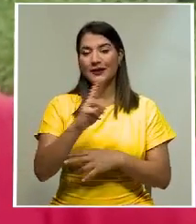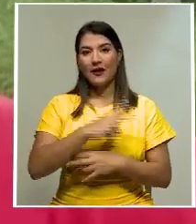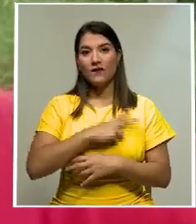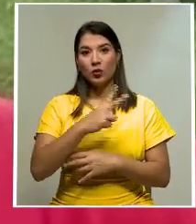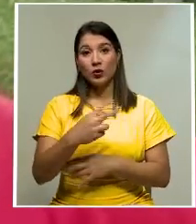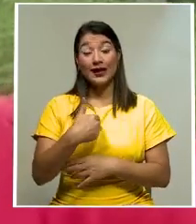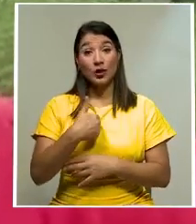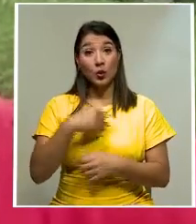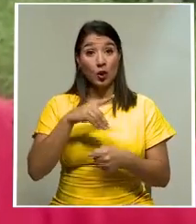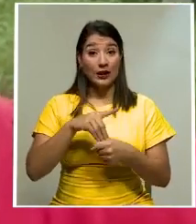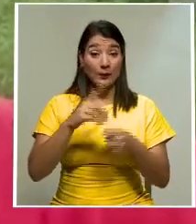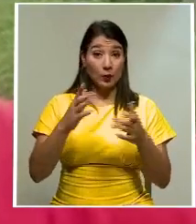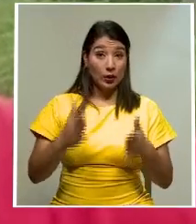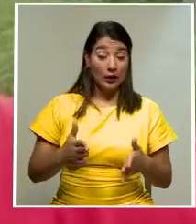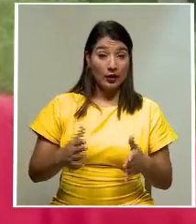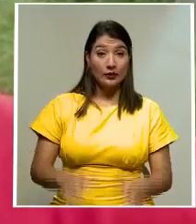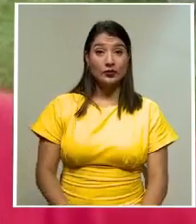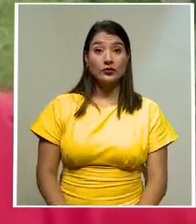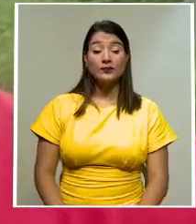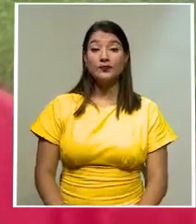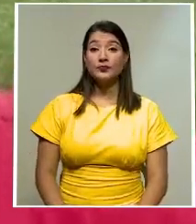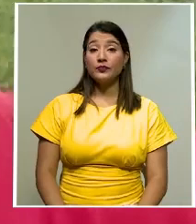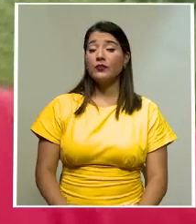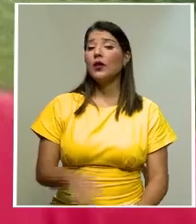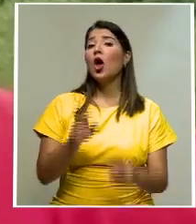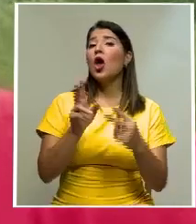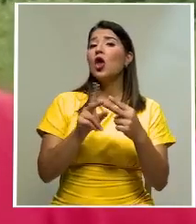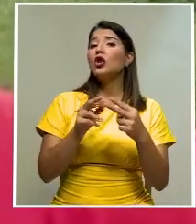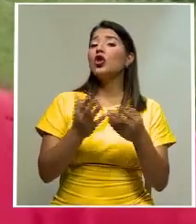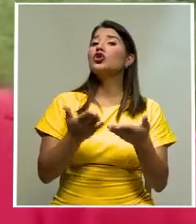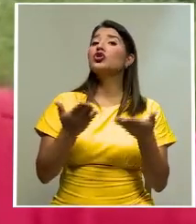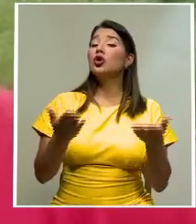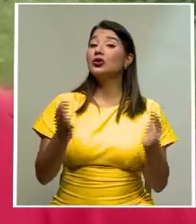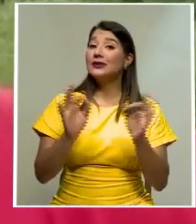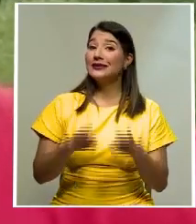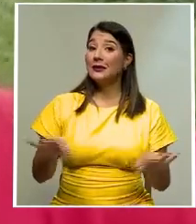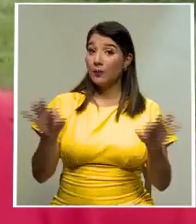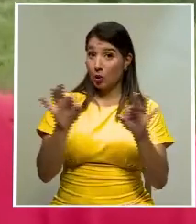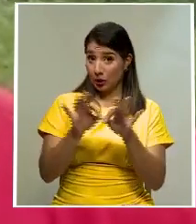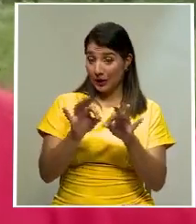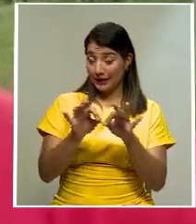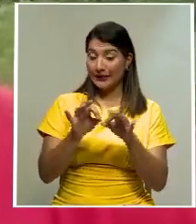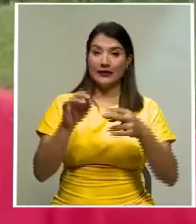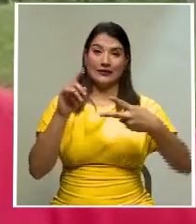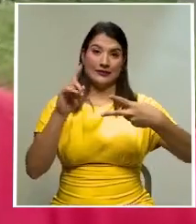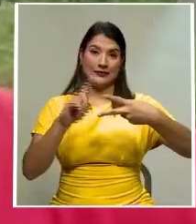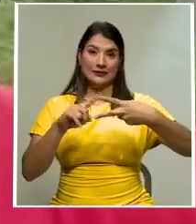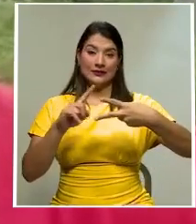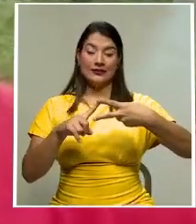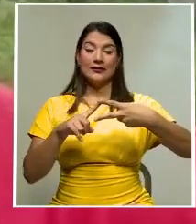legisladores. Siguen dos cosas importantes para el bloque de vivienda. Uno es